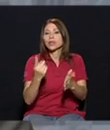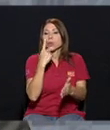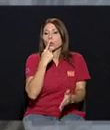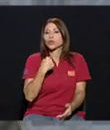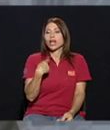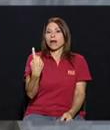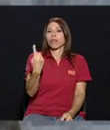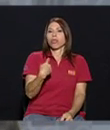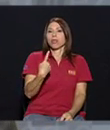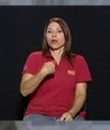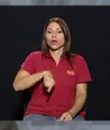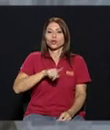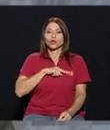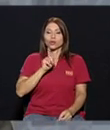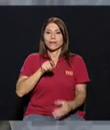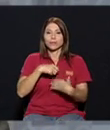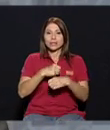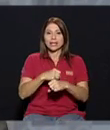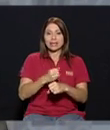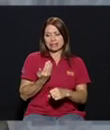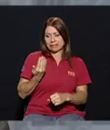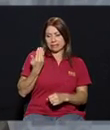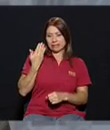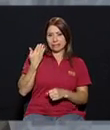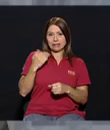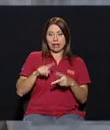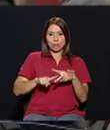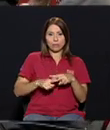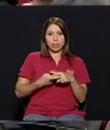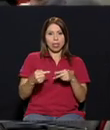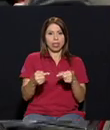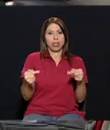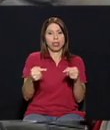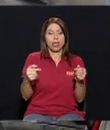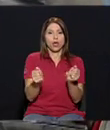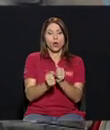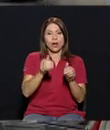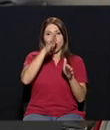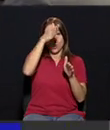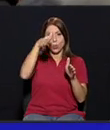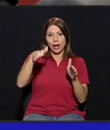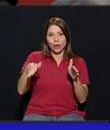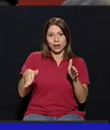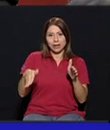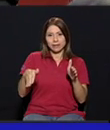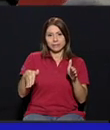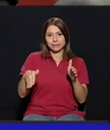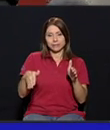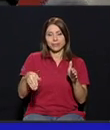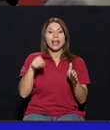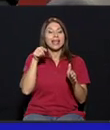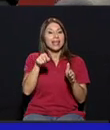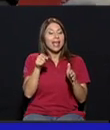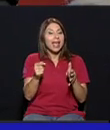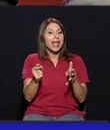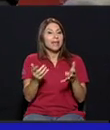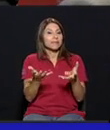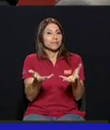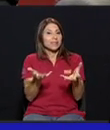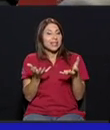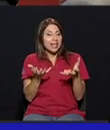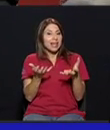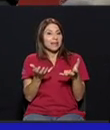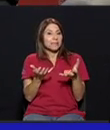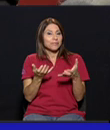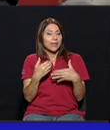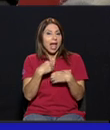nosotros queremos hacer. Recientemente ha surgido, por ejemplo, una discrepancia con la Contraloría General de la República, que ha pretendido